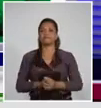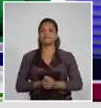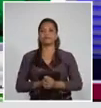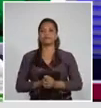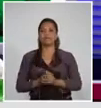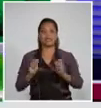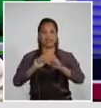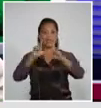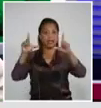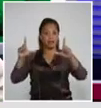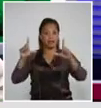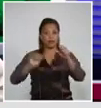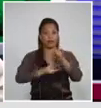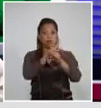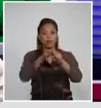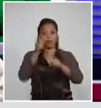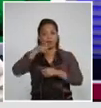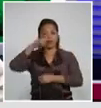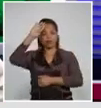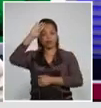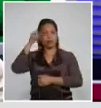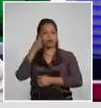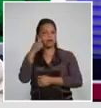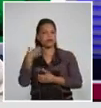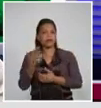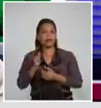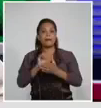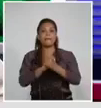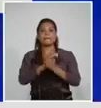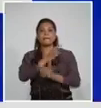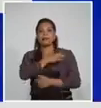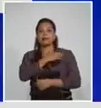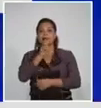de Cuba evidencia que en marzo, con